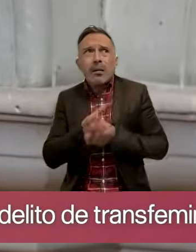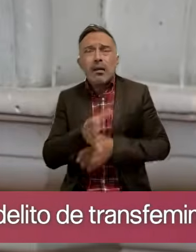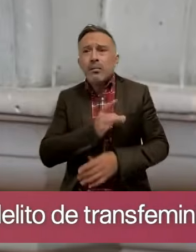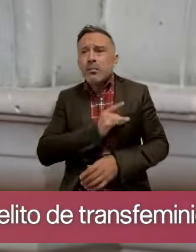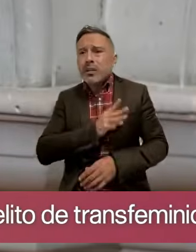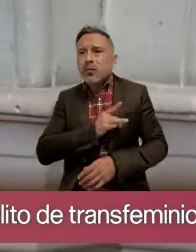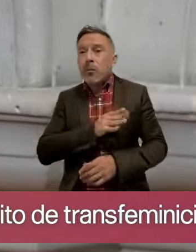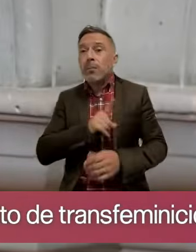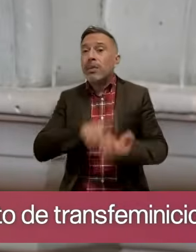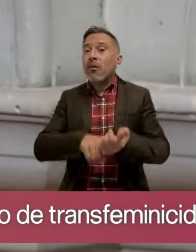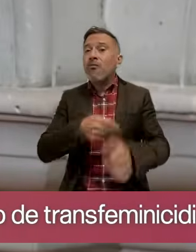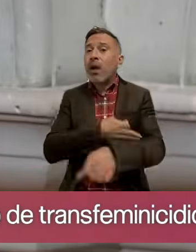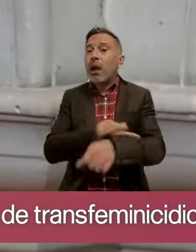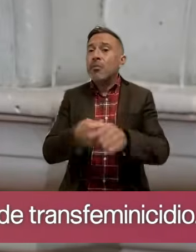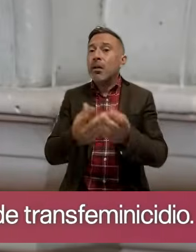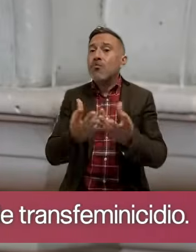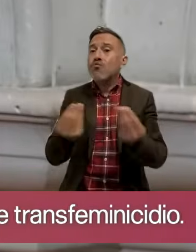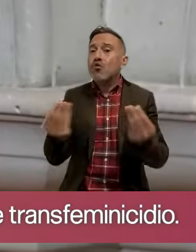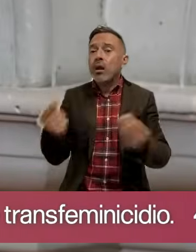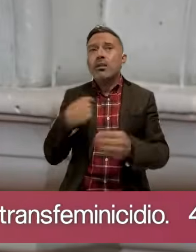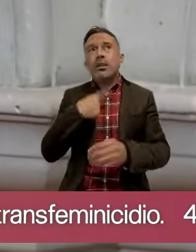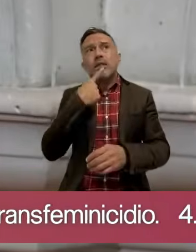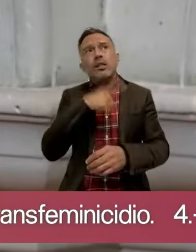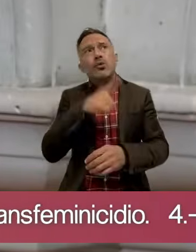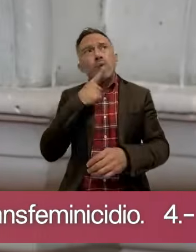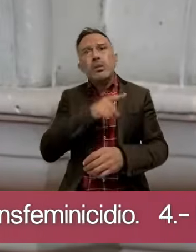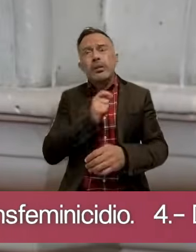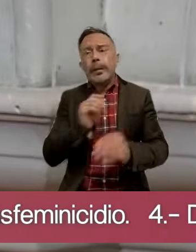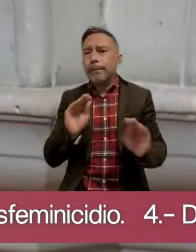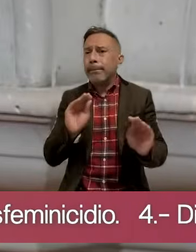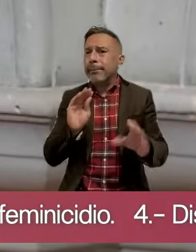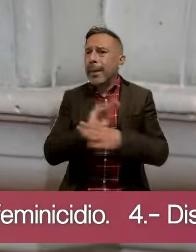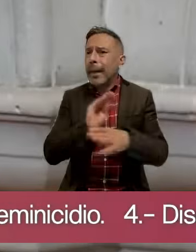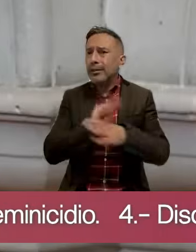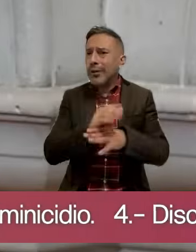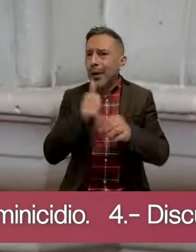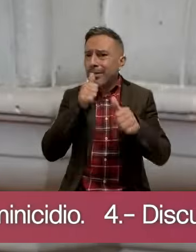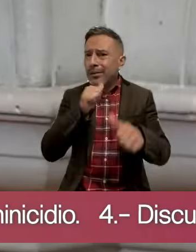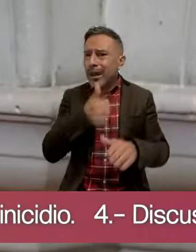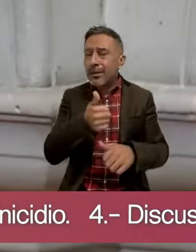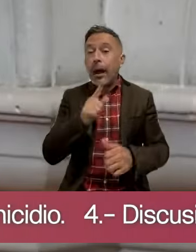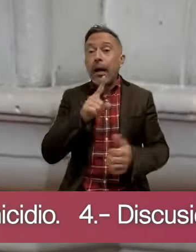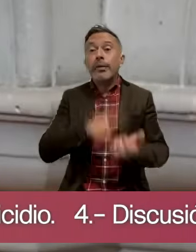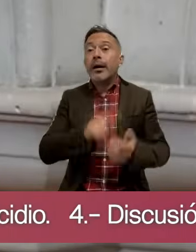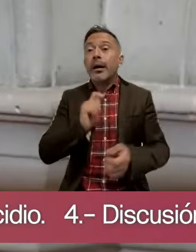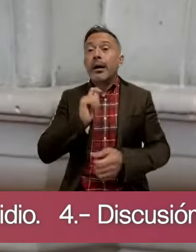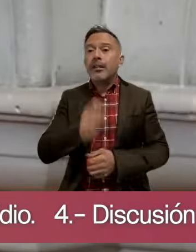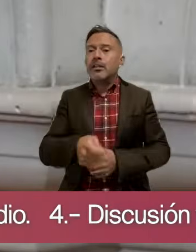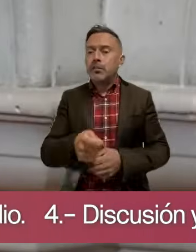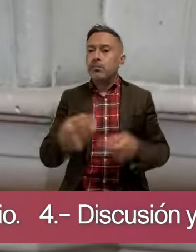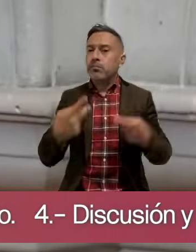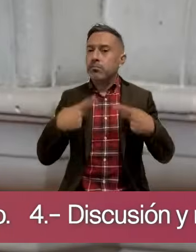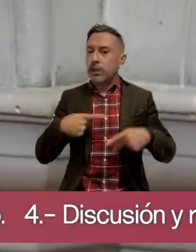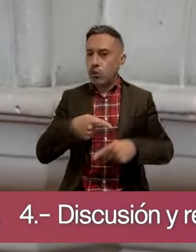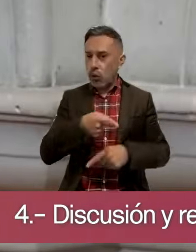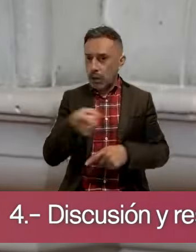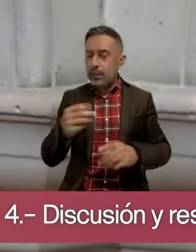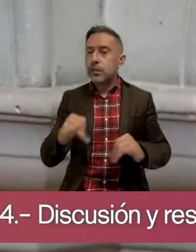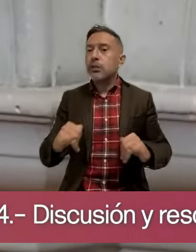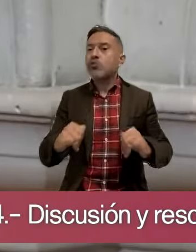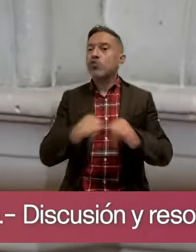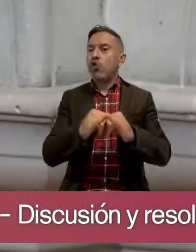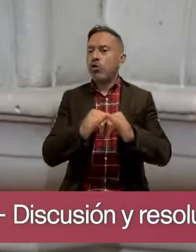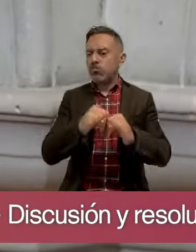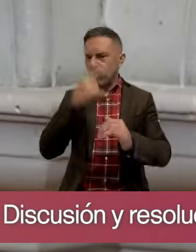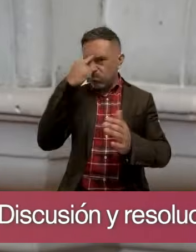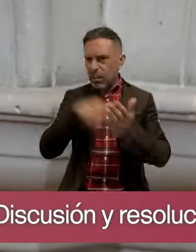que denuncian y que nunca son escuchadas. Es el silencio de quienes han perdido la fe en las instituciones.